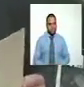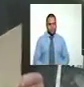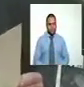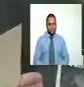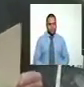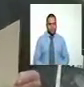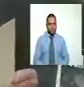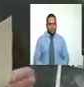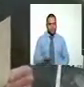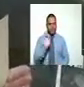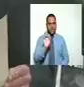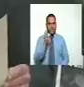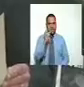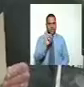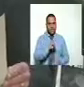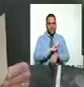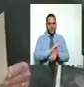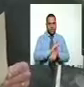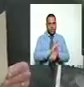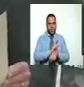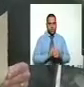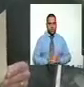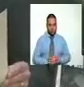Termine el 30 segundos, senador Mejía.